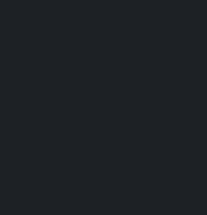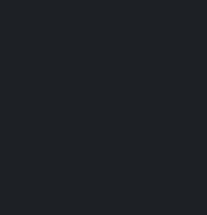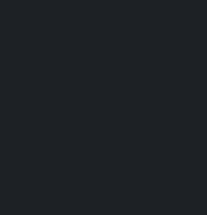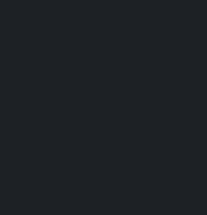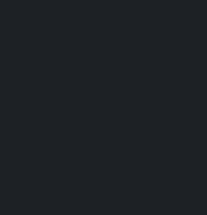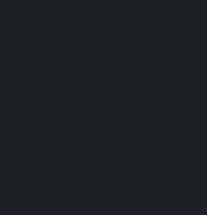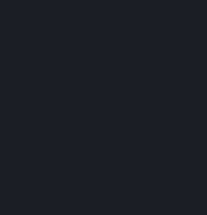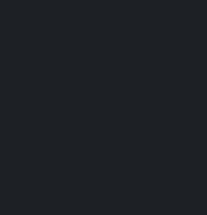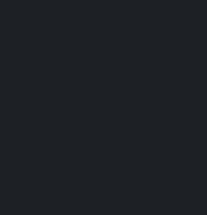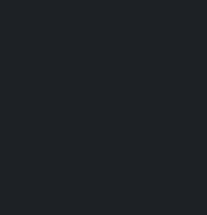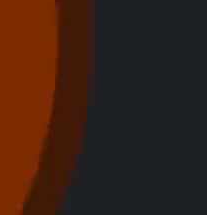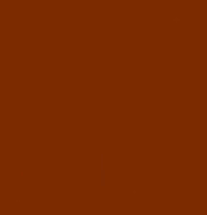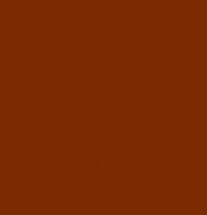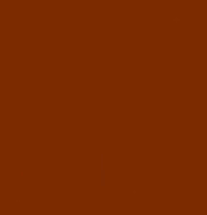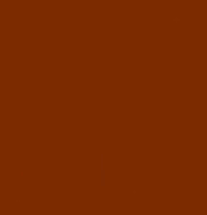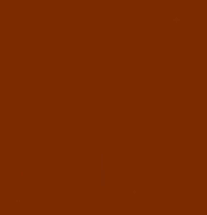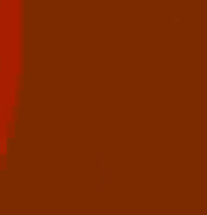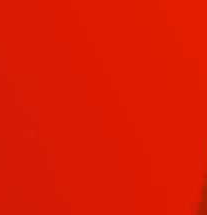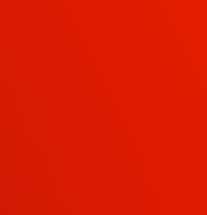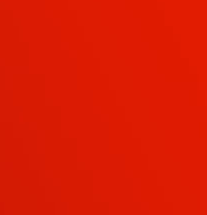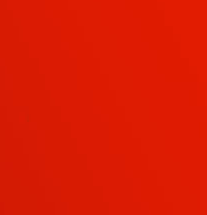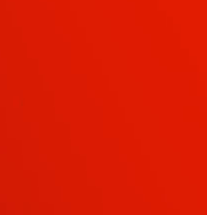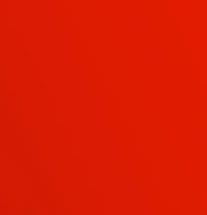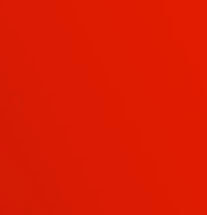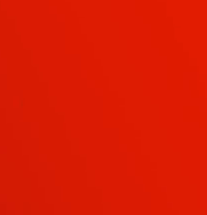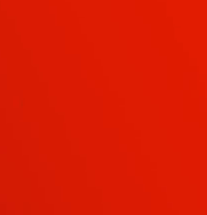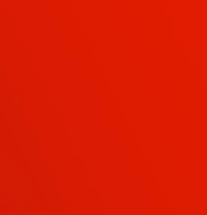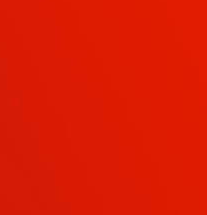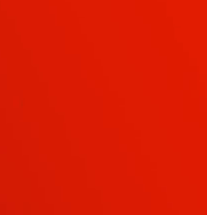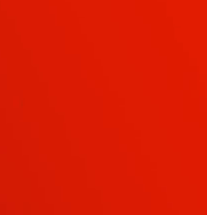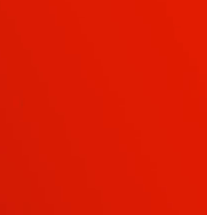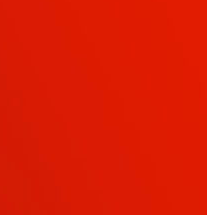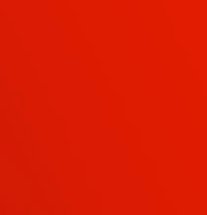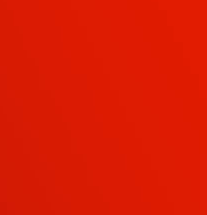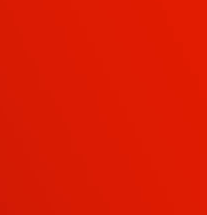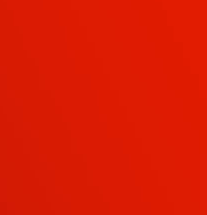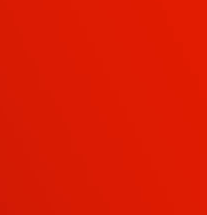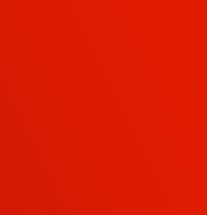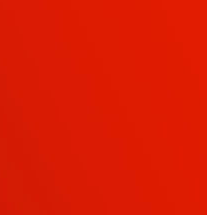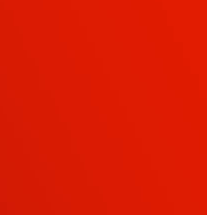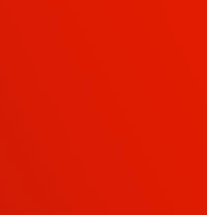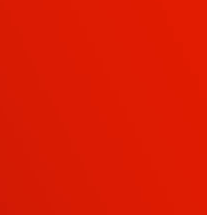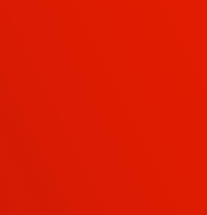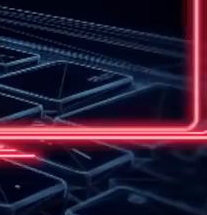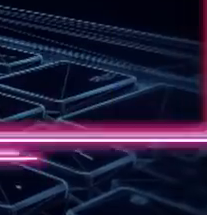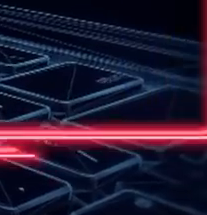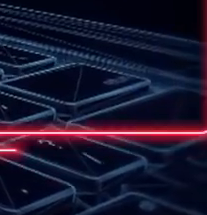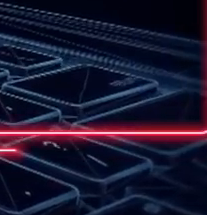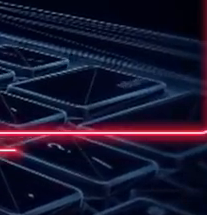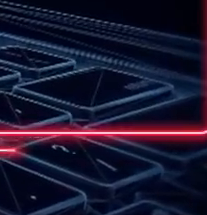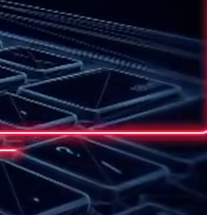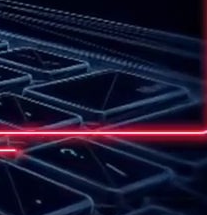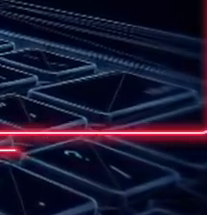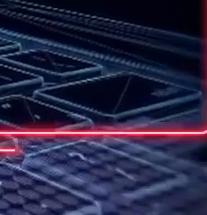subimos vídeo y contenido todos los días suscríbete a nuestro canal y no olvides activar la campanita para que te llegue todas las